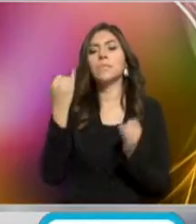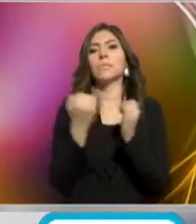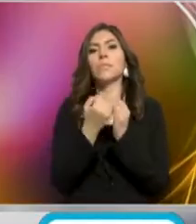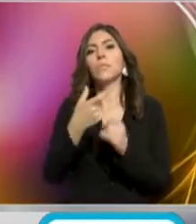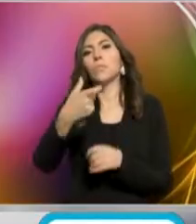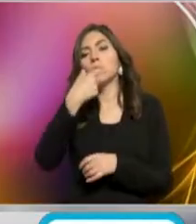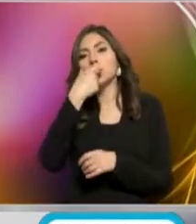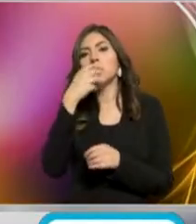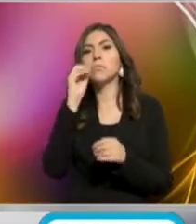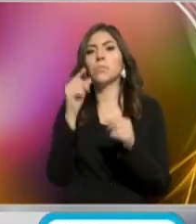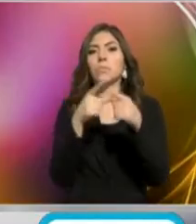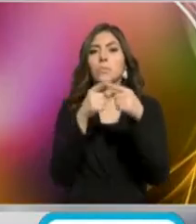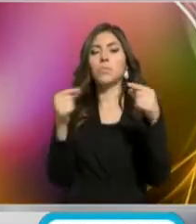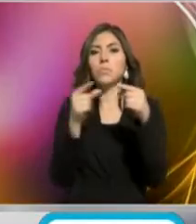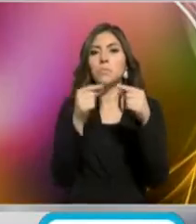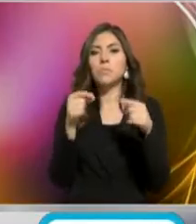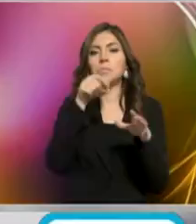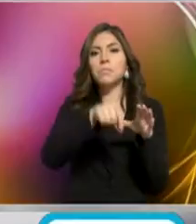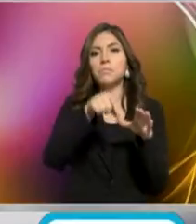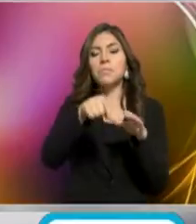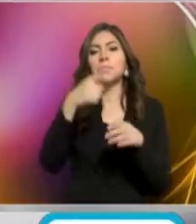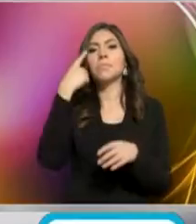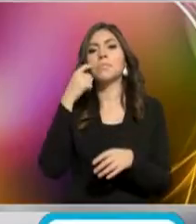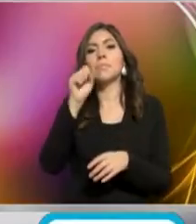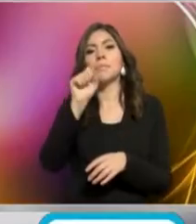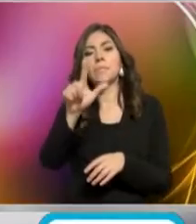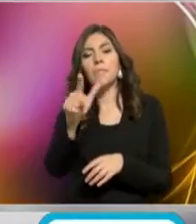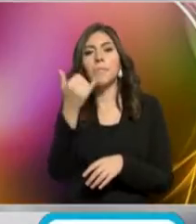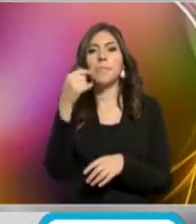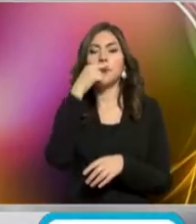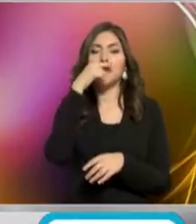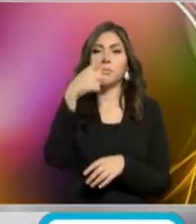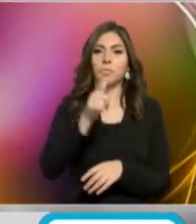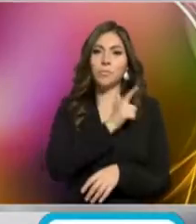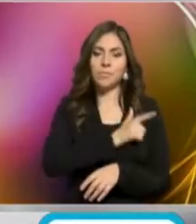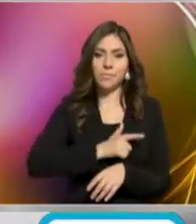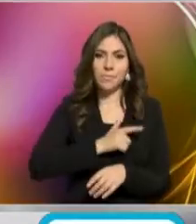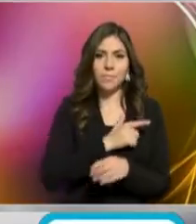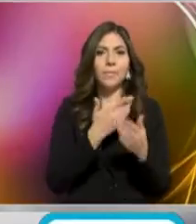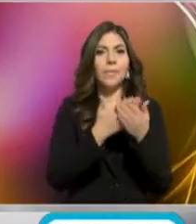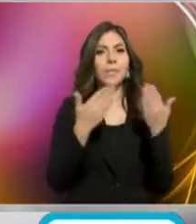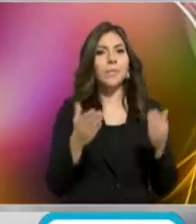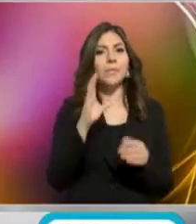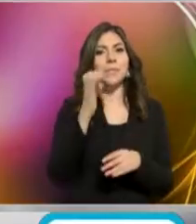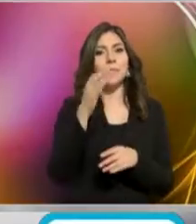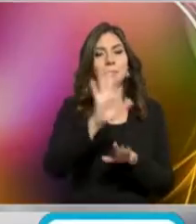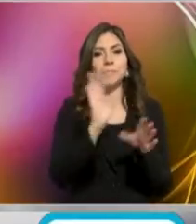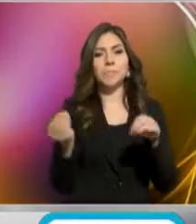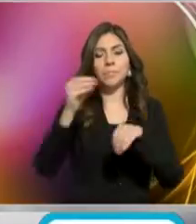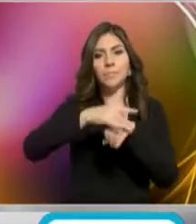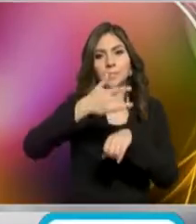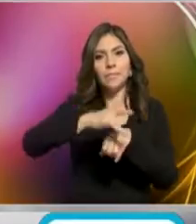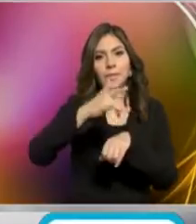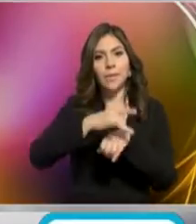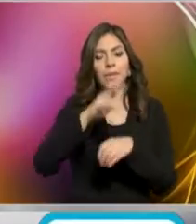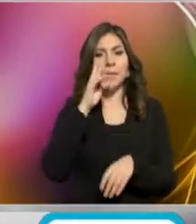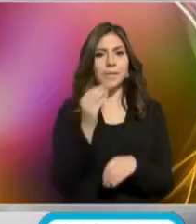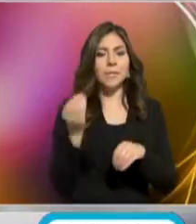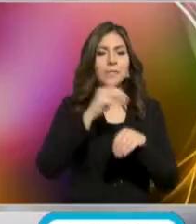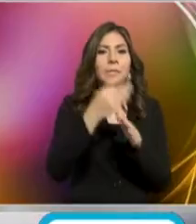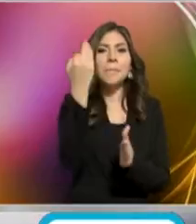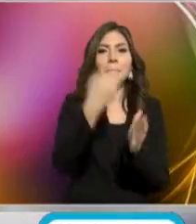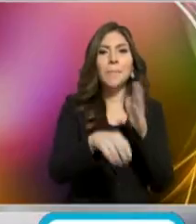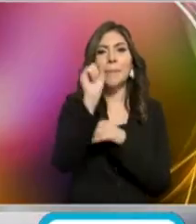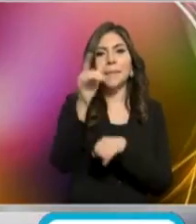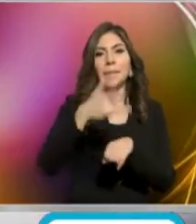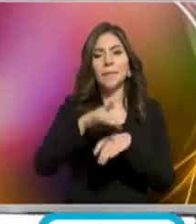para acompañar. y sal y pimienta al gusto, que no puede faltar. Ay, acá el chef ya le está poniendo el queso Ya, encima. pues echamos una pasadita más de queso que Te faltó, hombre.